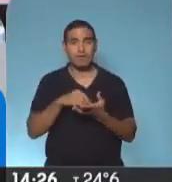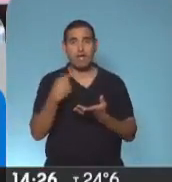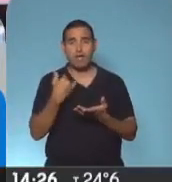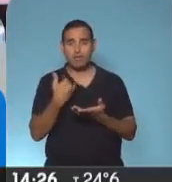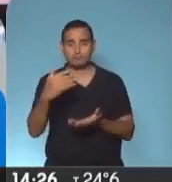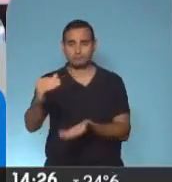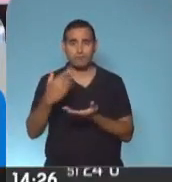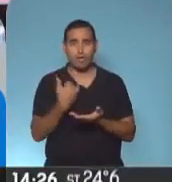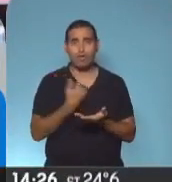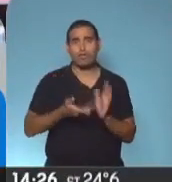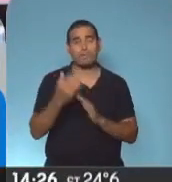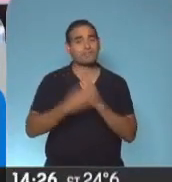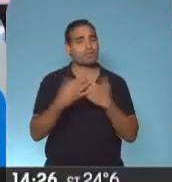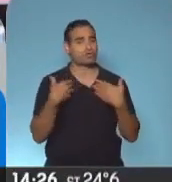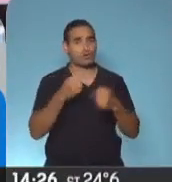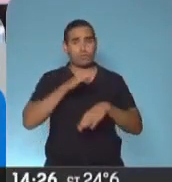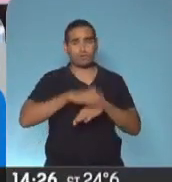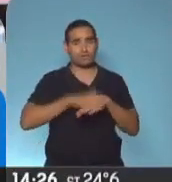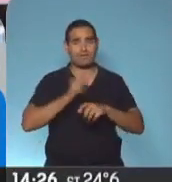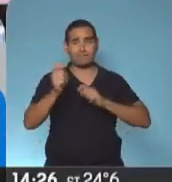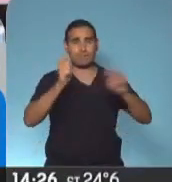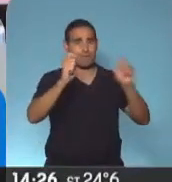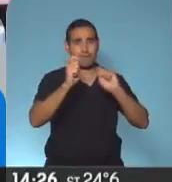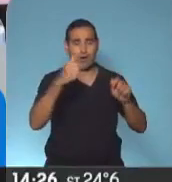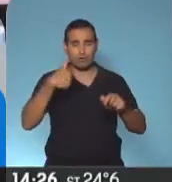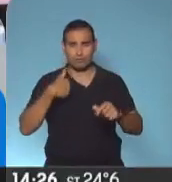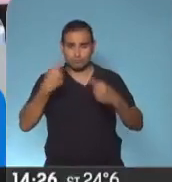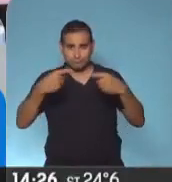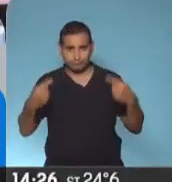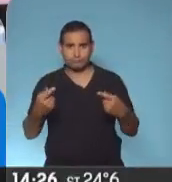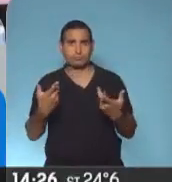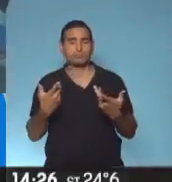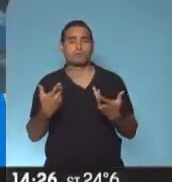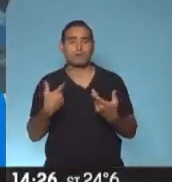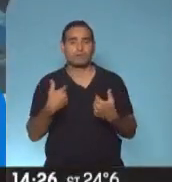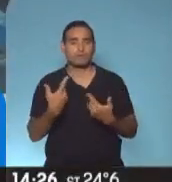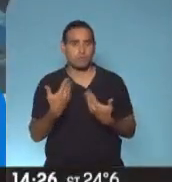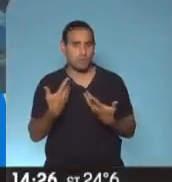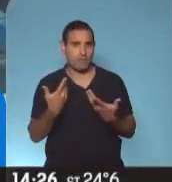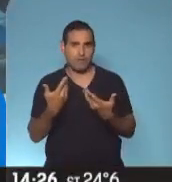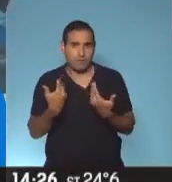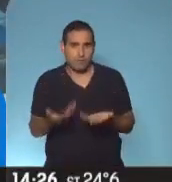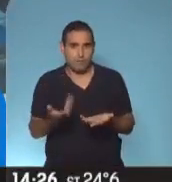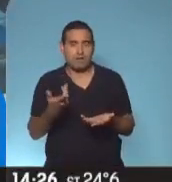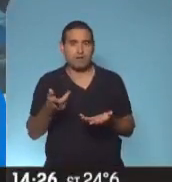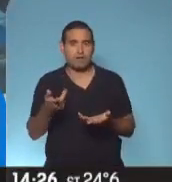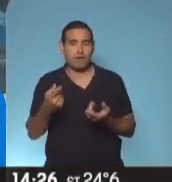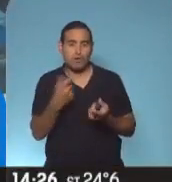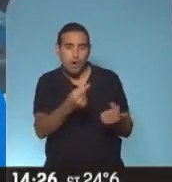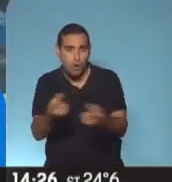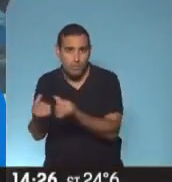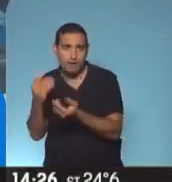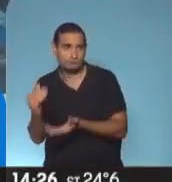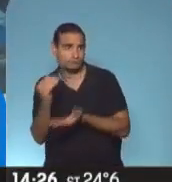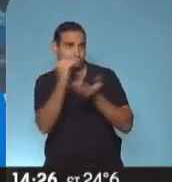que ir? Lo va a decidir el Ministerio de Salud de la Nación. Perfecto. Nosotros vamos a poner toda la auditoría, nuestra capacidad logística global para poder comprarlo y